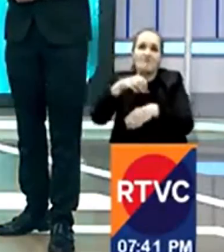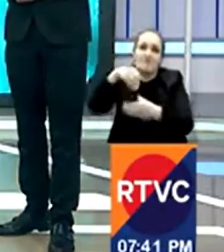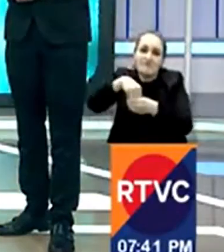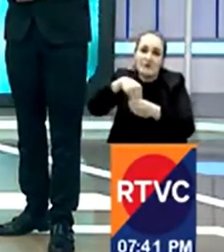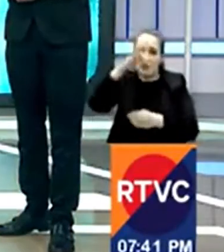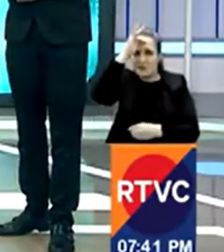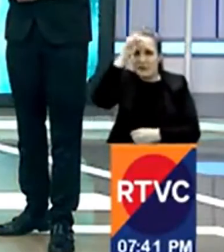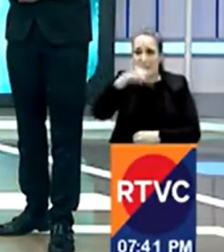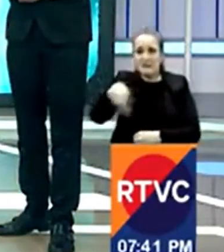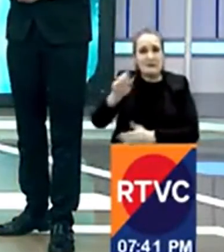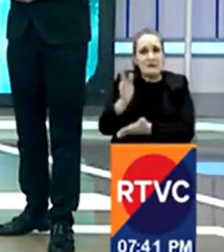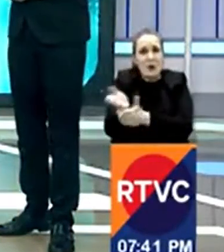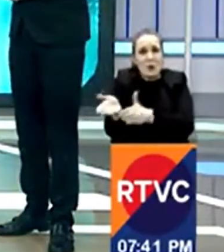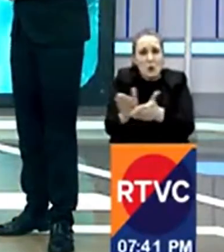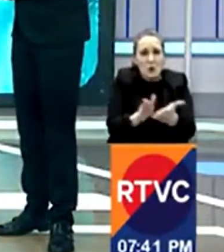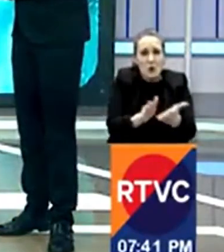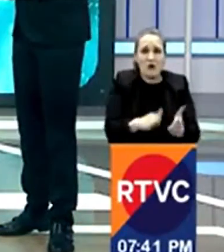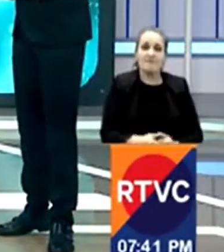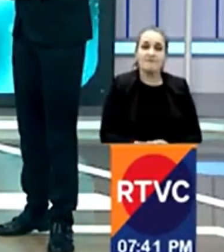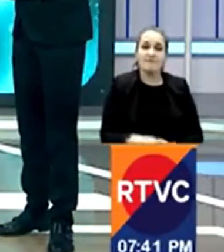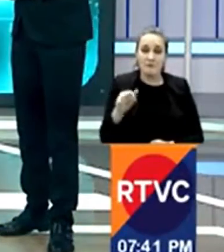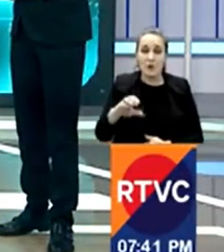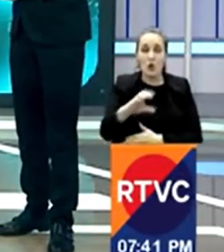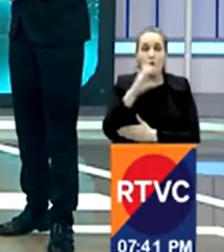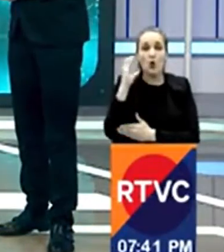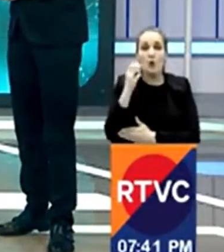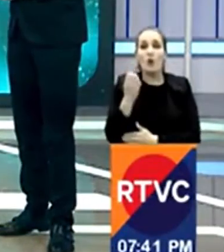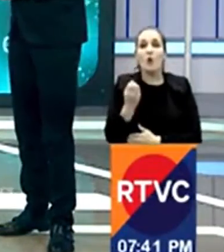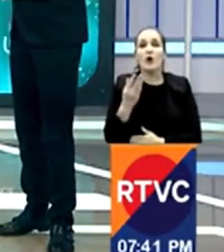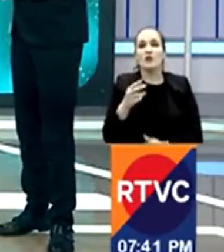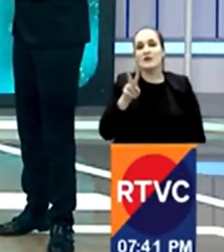que en el personal de salud en Colombia se han reportado